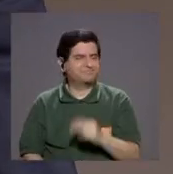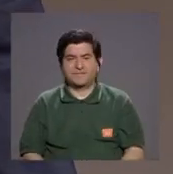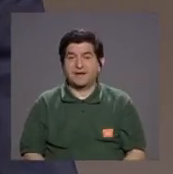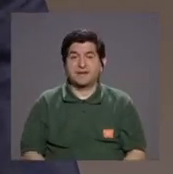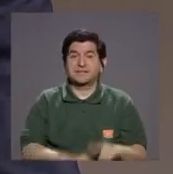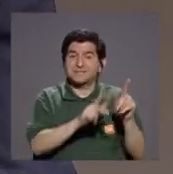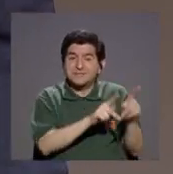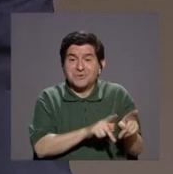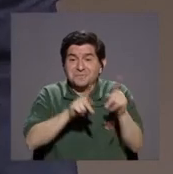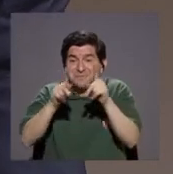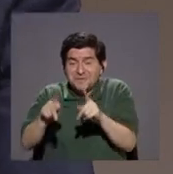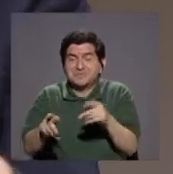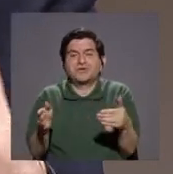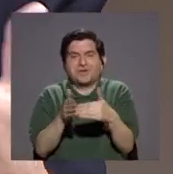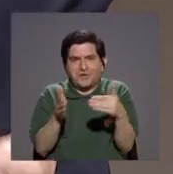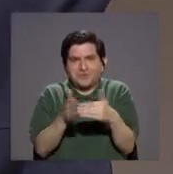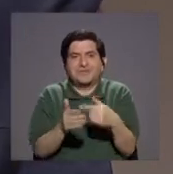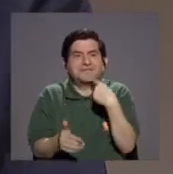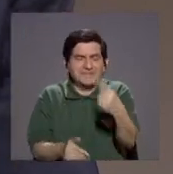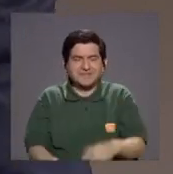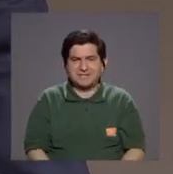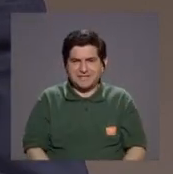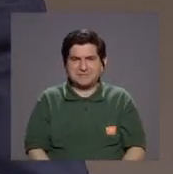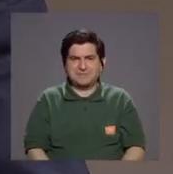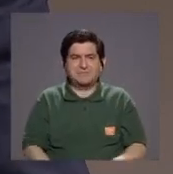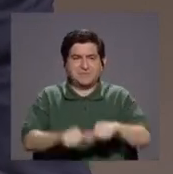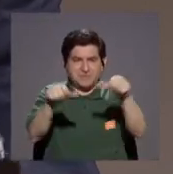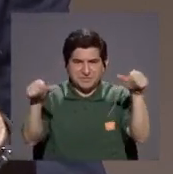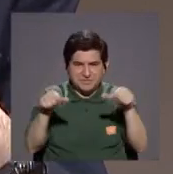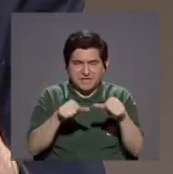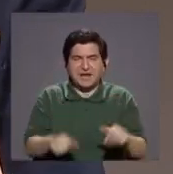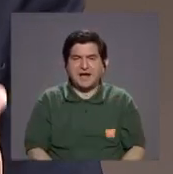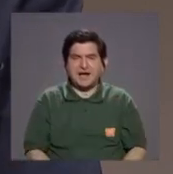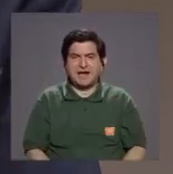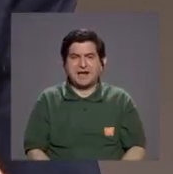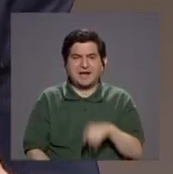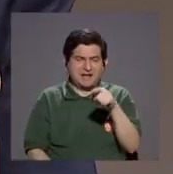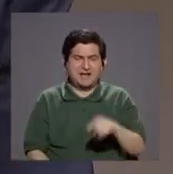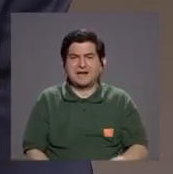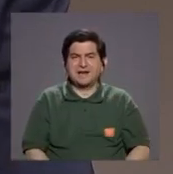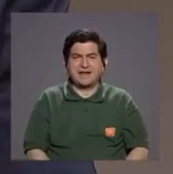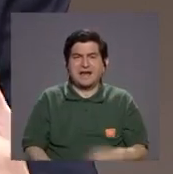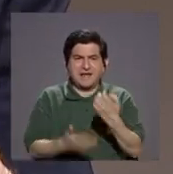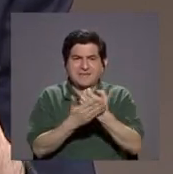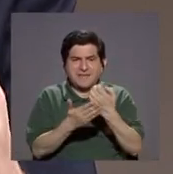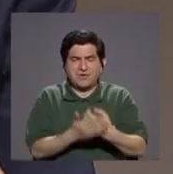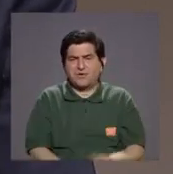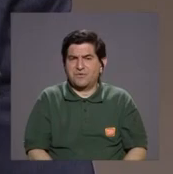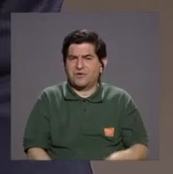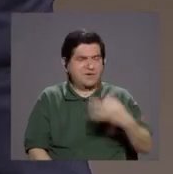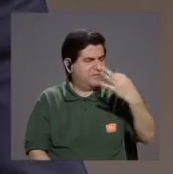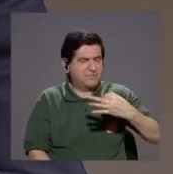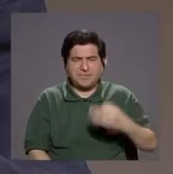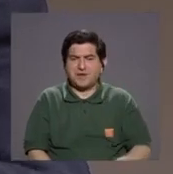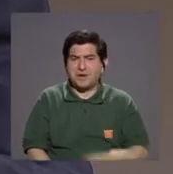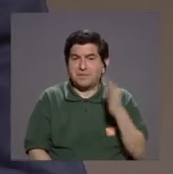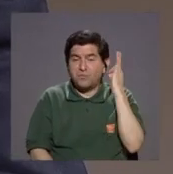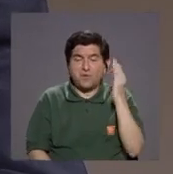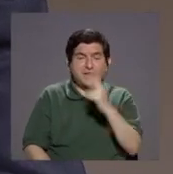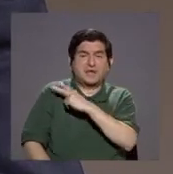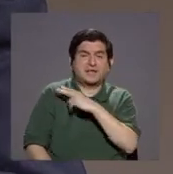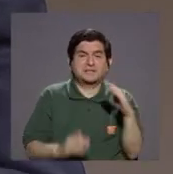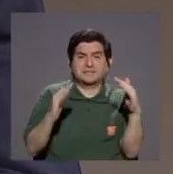de personas otra vez del sector formal de la economía de mujeres madres de hogar